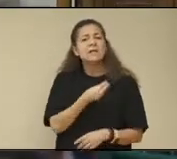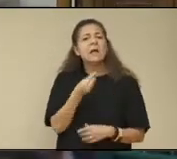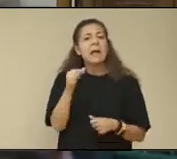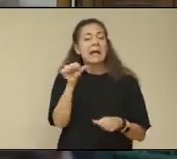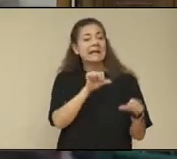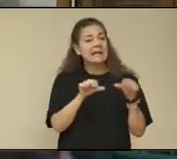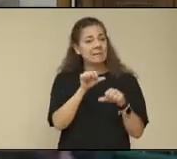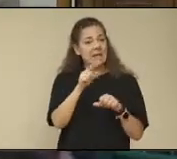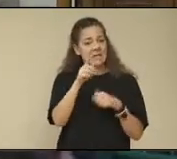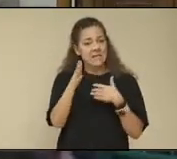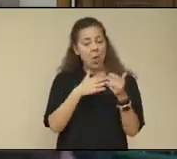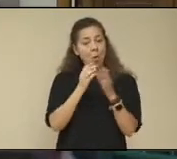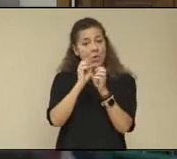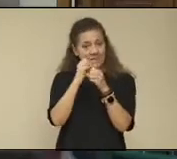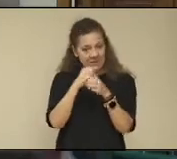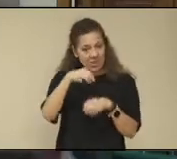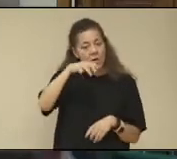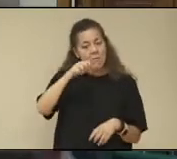Patarroyo.